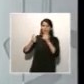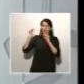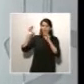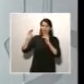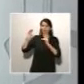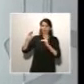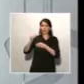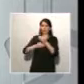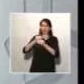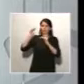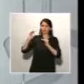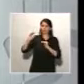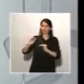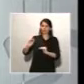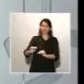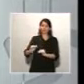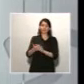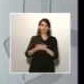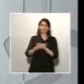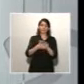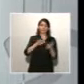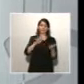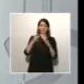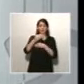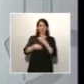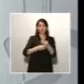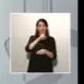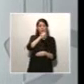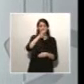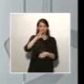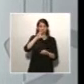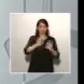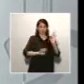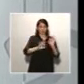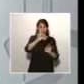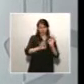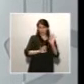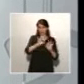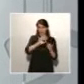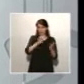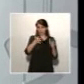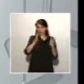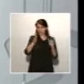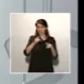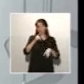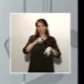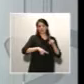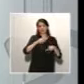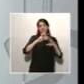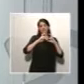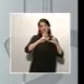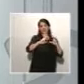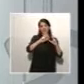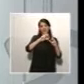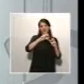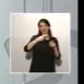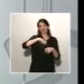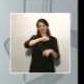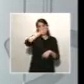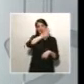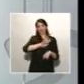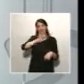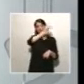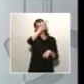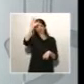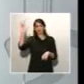entorno del 13%, con varios núcleos de cercanías en España con niveles de utilización inferiores